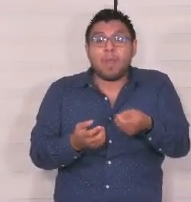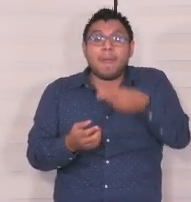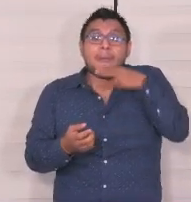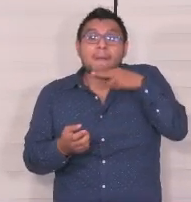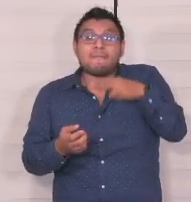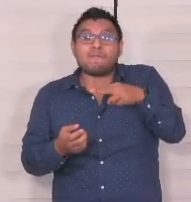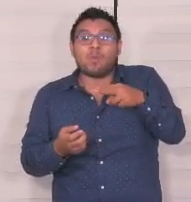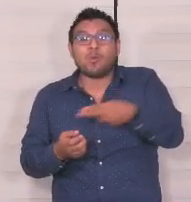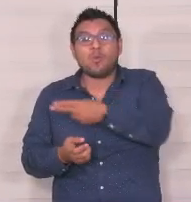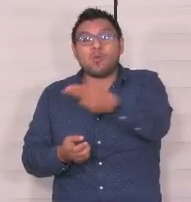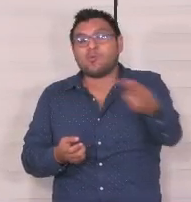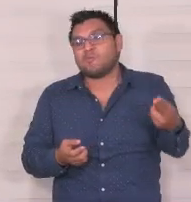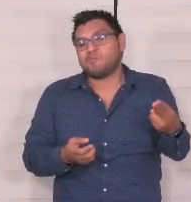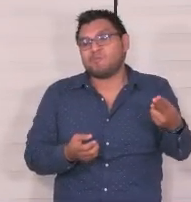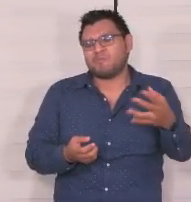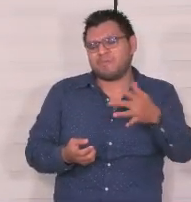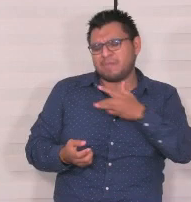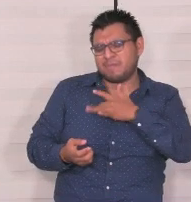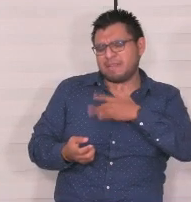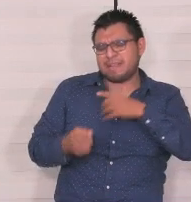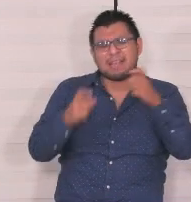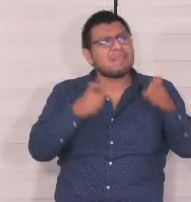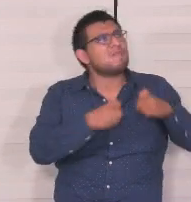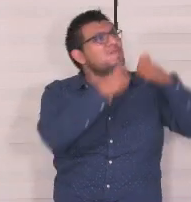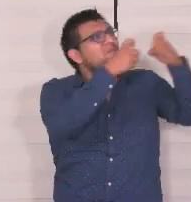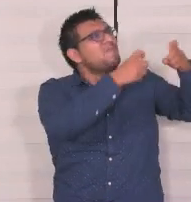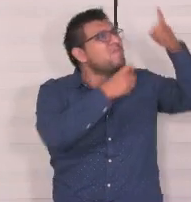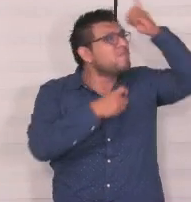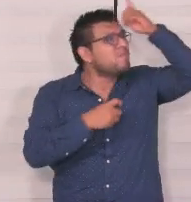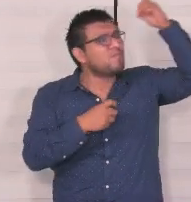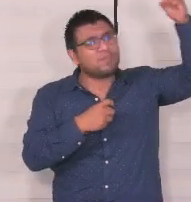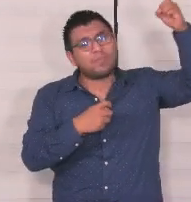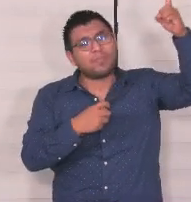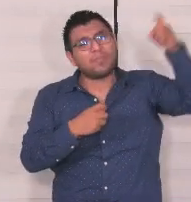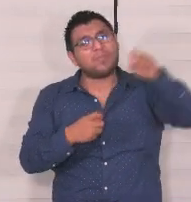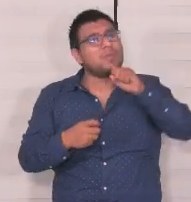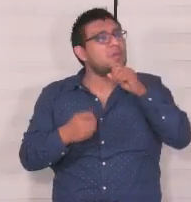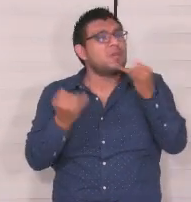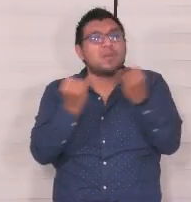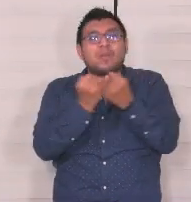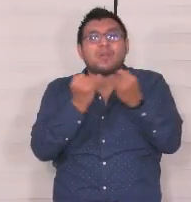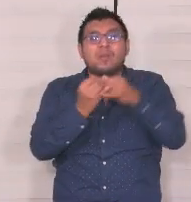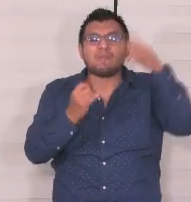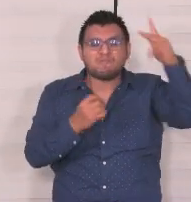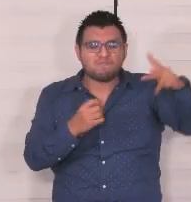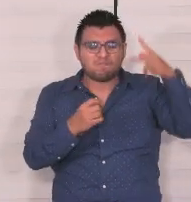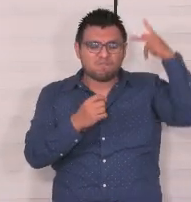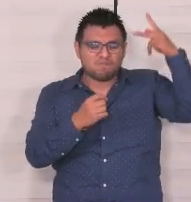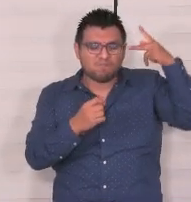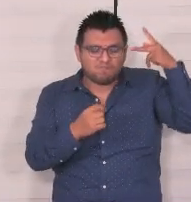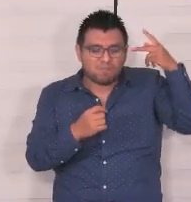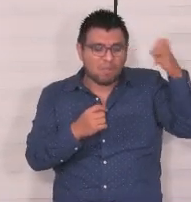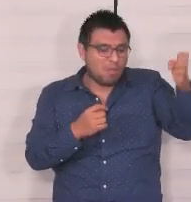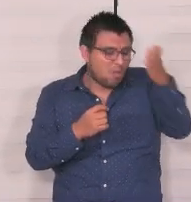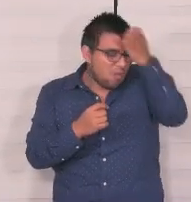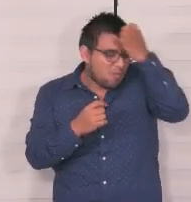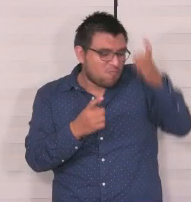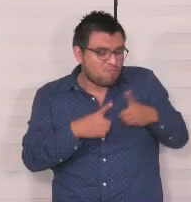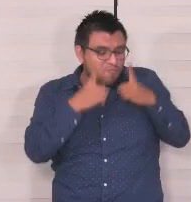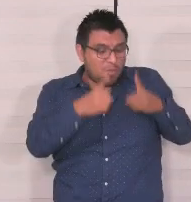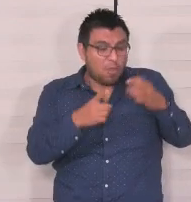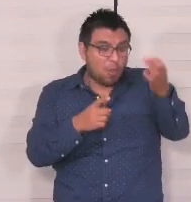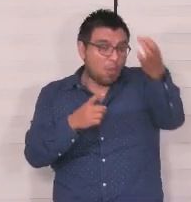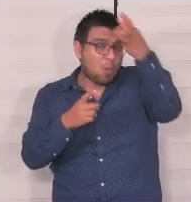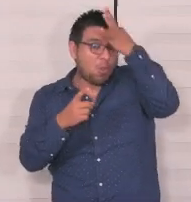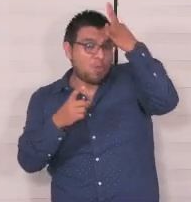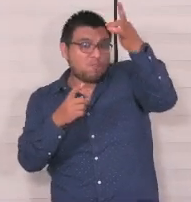Navidad usted proponga entregárselo al Señor, así como los pastores llevaron ovejas, los magos